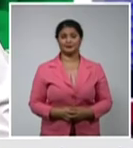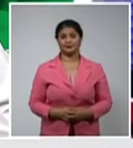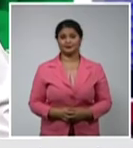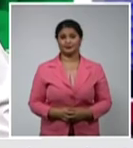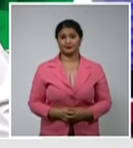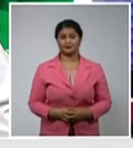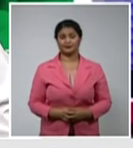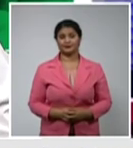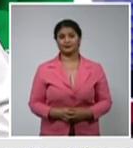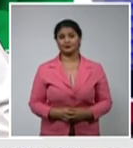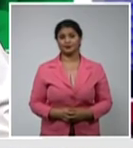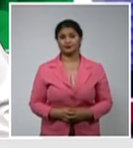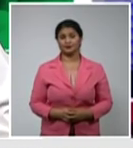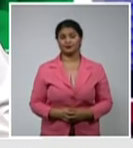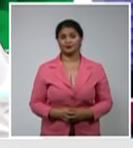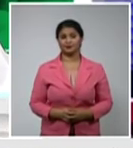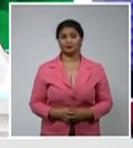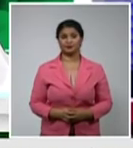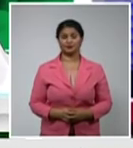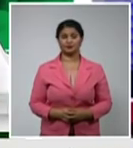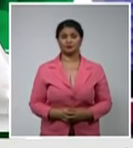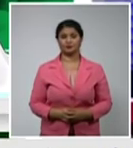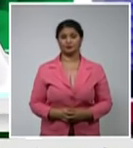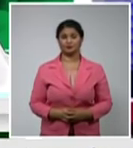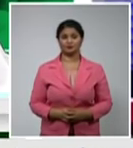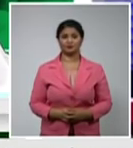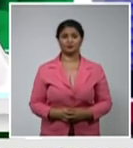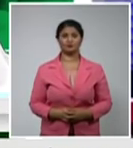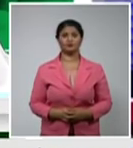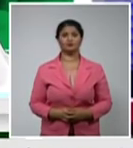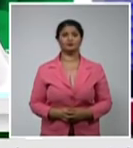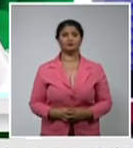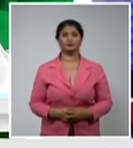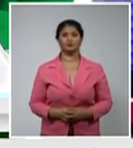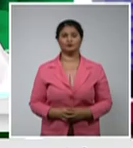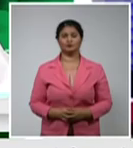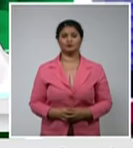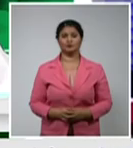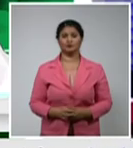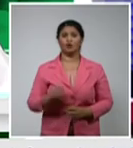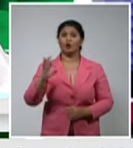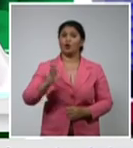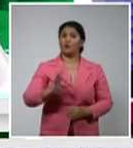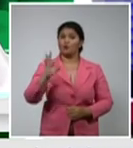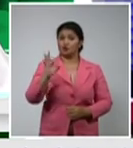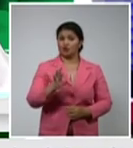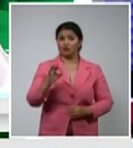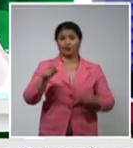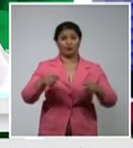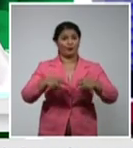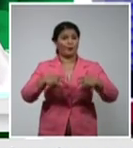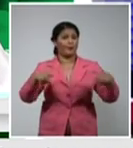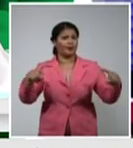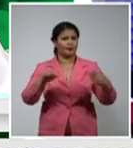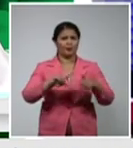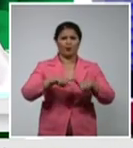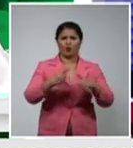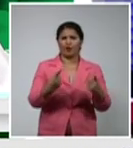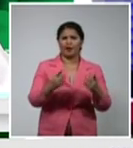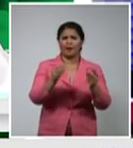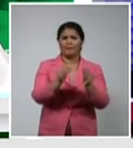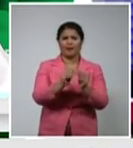96,6%, por cientos que se van elevando más cada vez, contactos de casos confirmados. Con